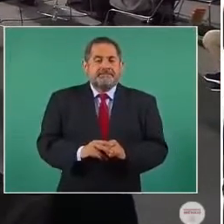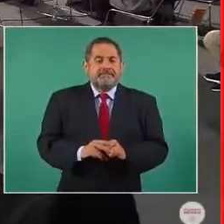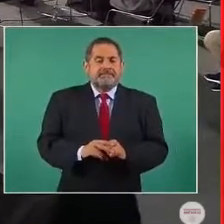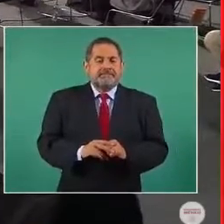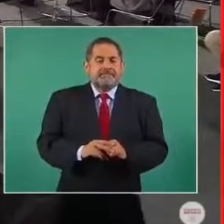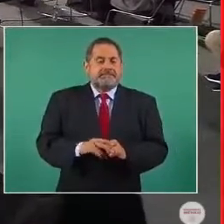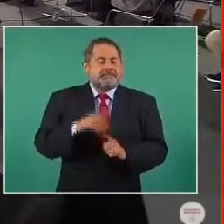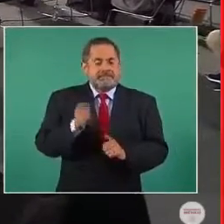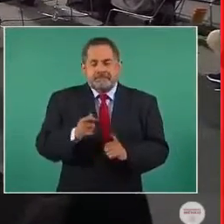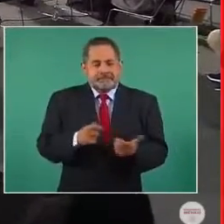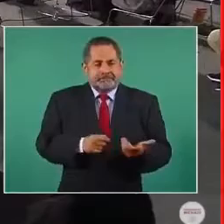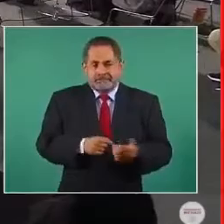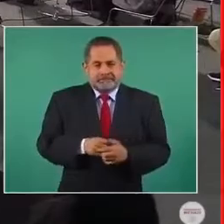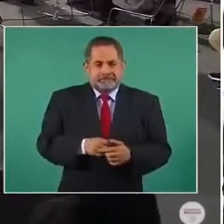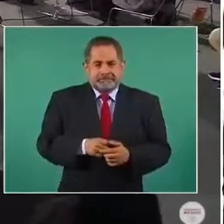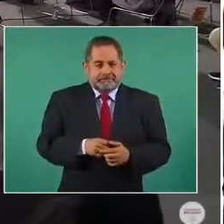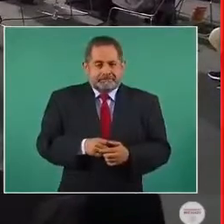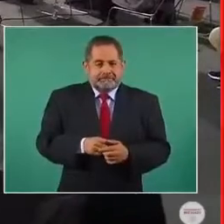pues no